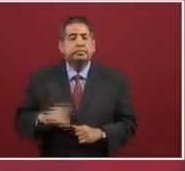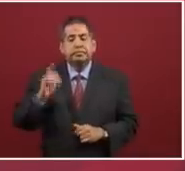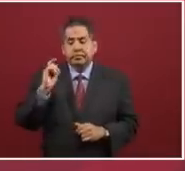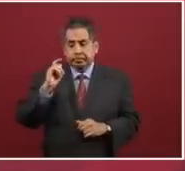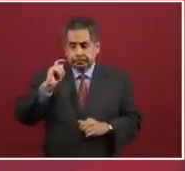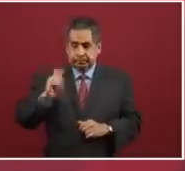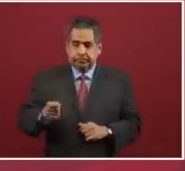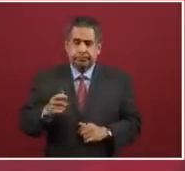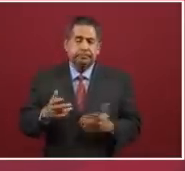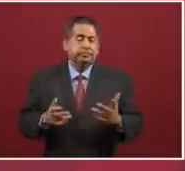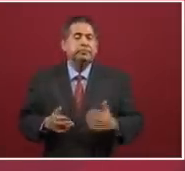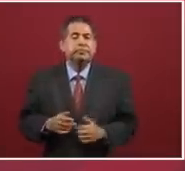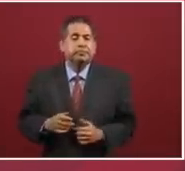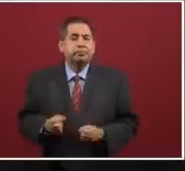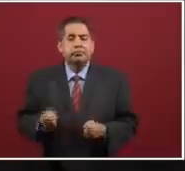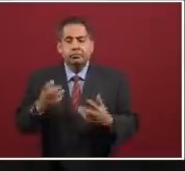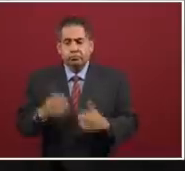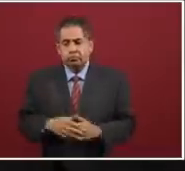significar